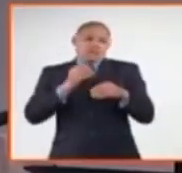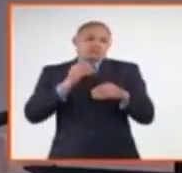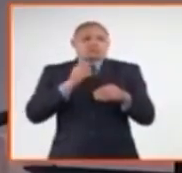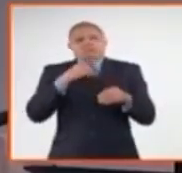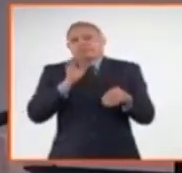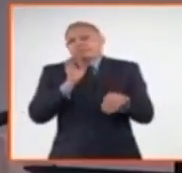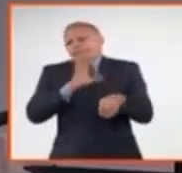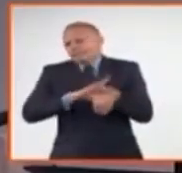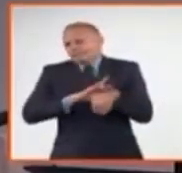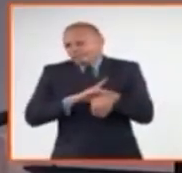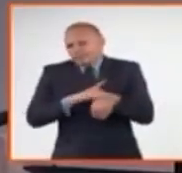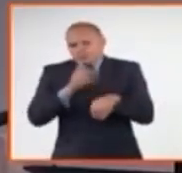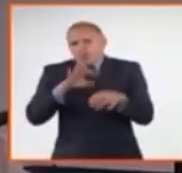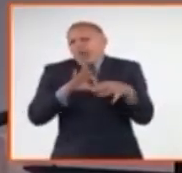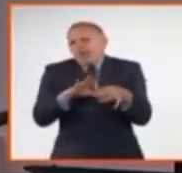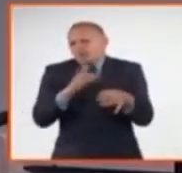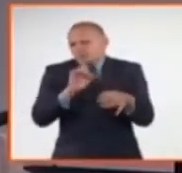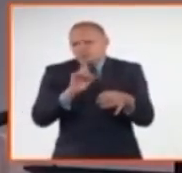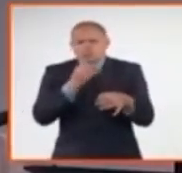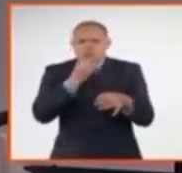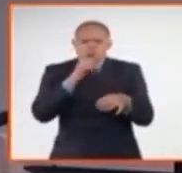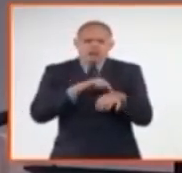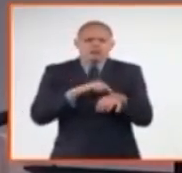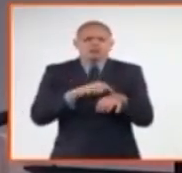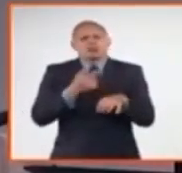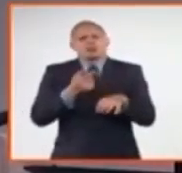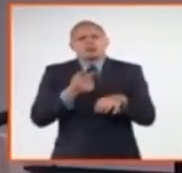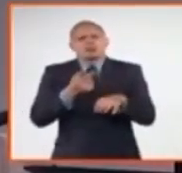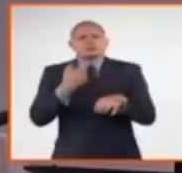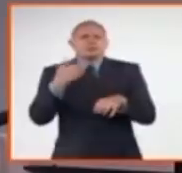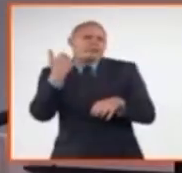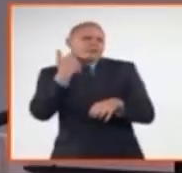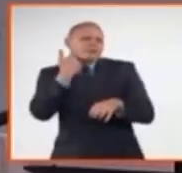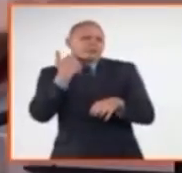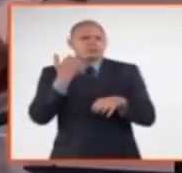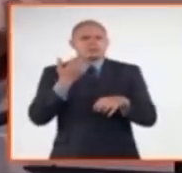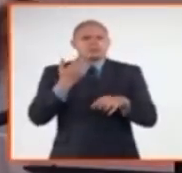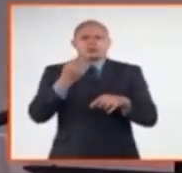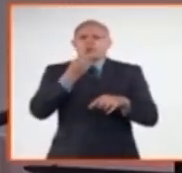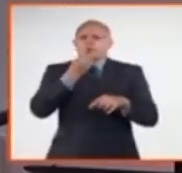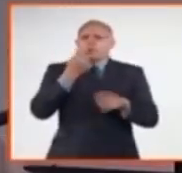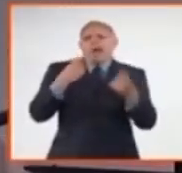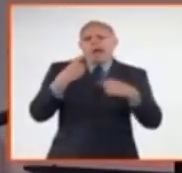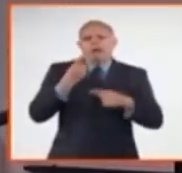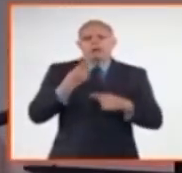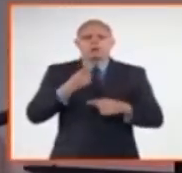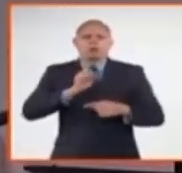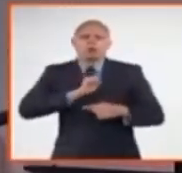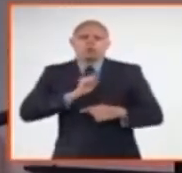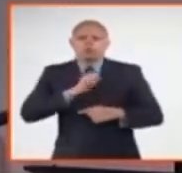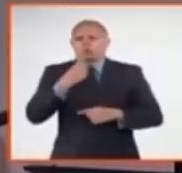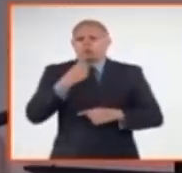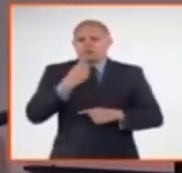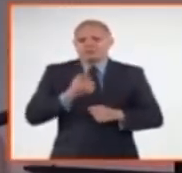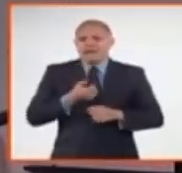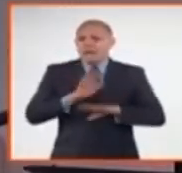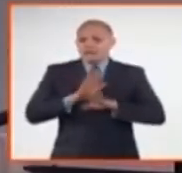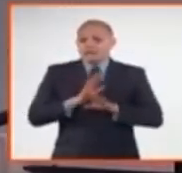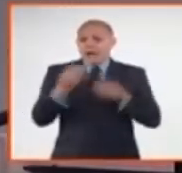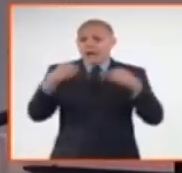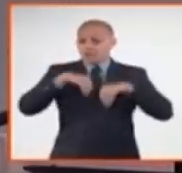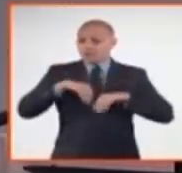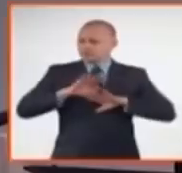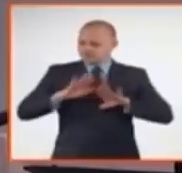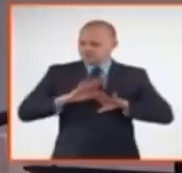bueno de alguna variedad está vacunado por la vía intranasal y también tiene inmunidad sistémica